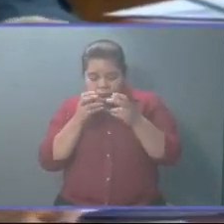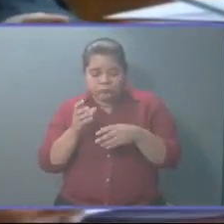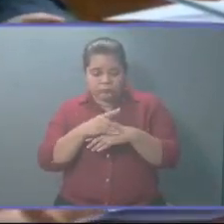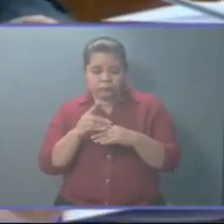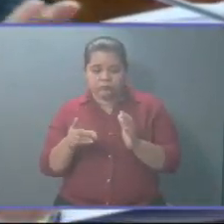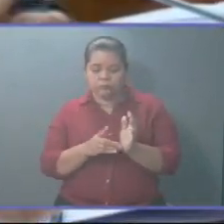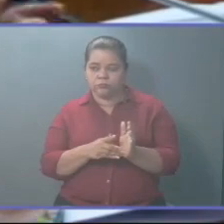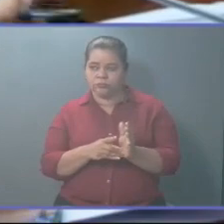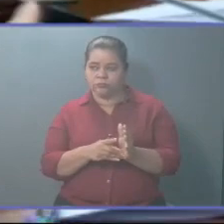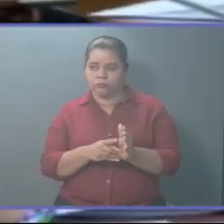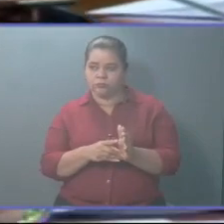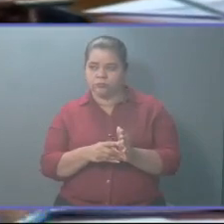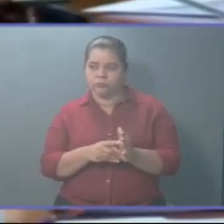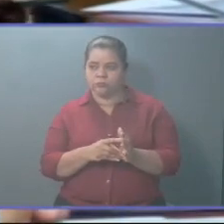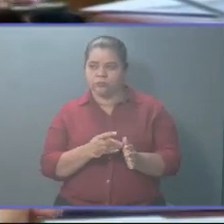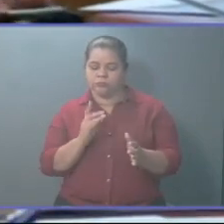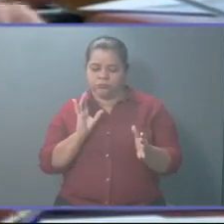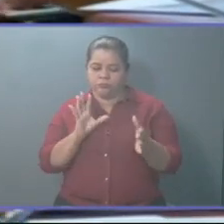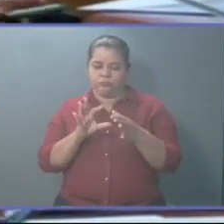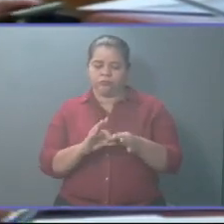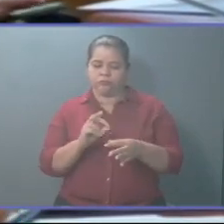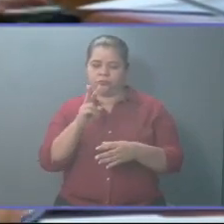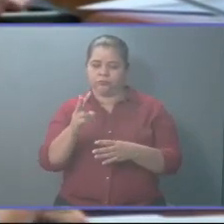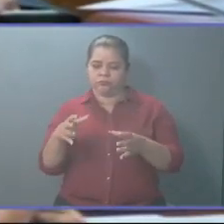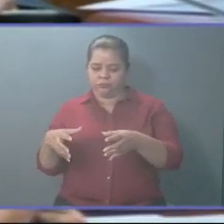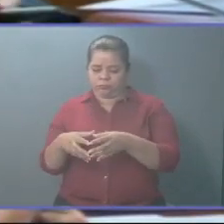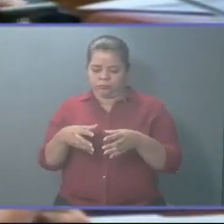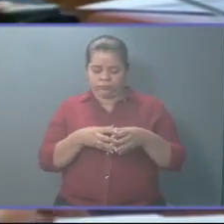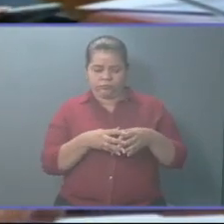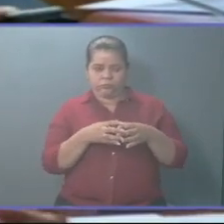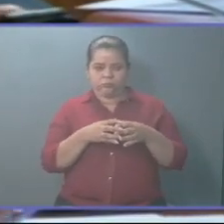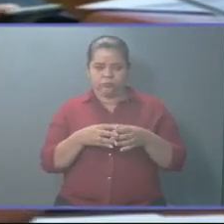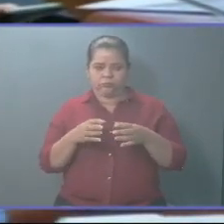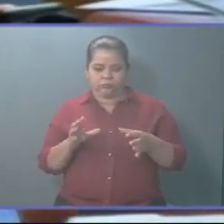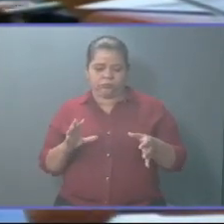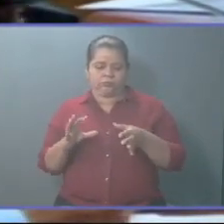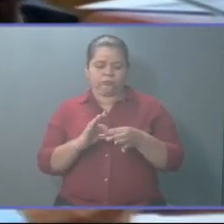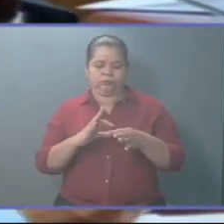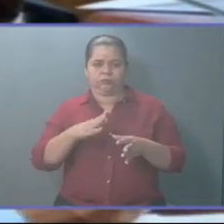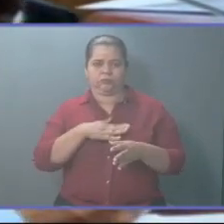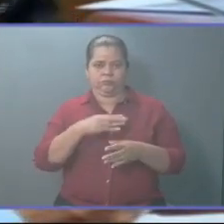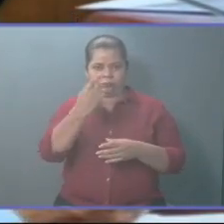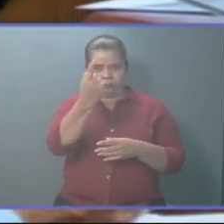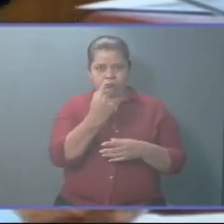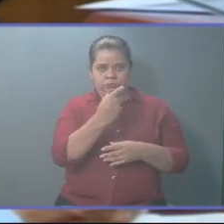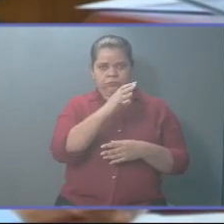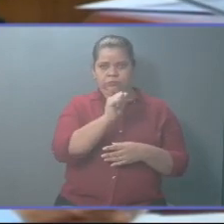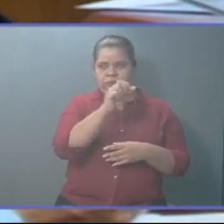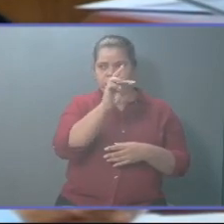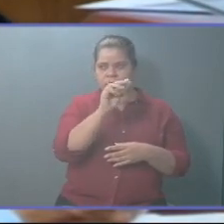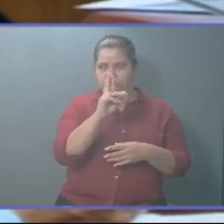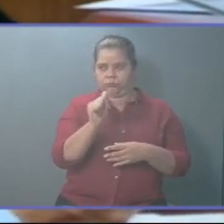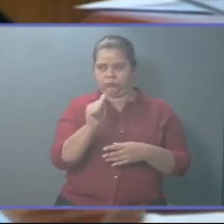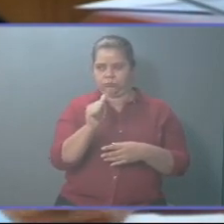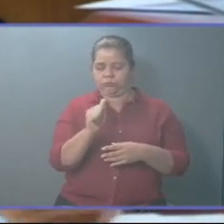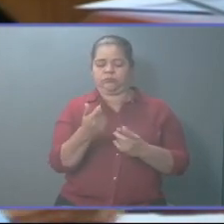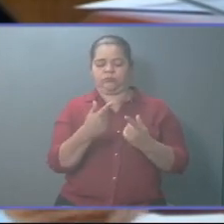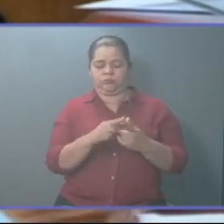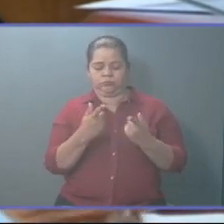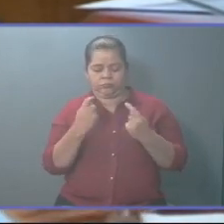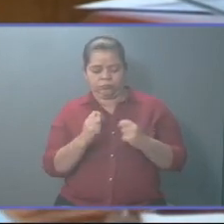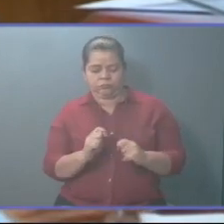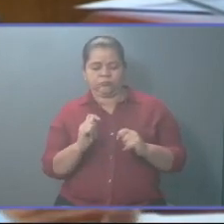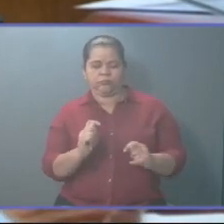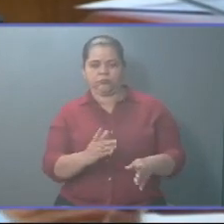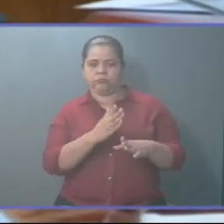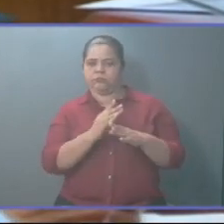diputados de vincularon los dos fondos. Entonces yo tenía una instrucción de la Cámara y lo que se trata es de evitar